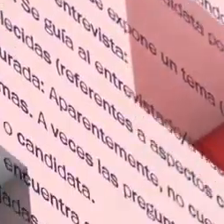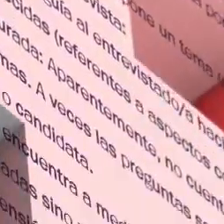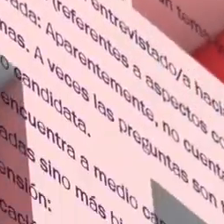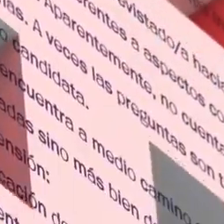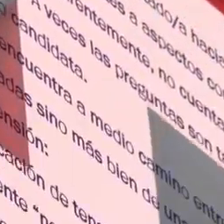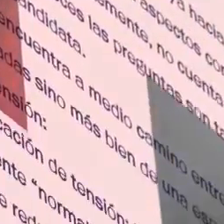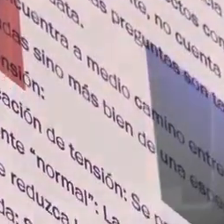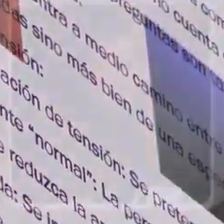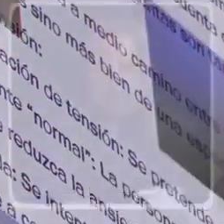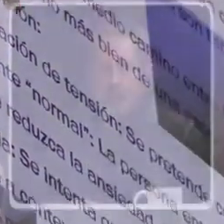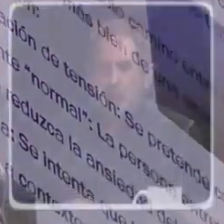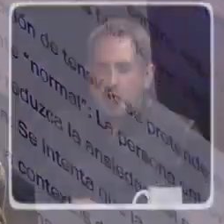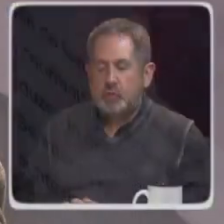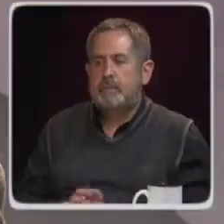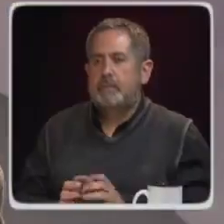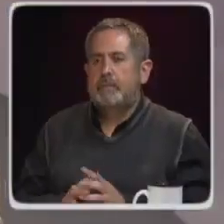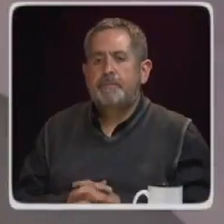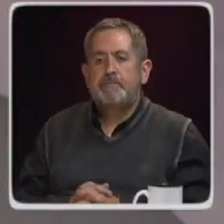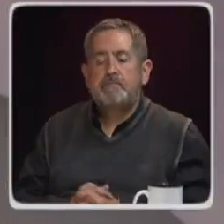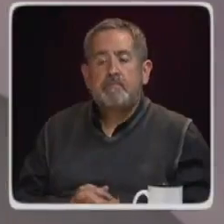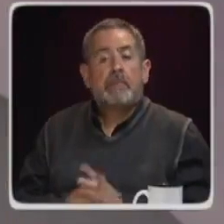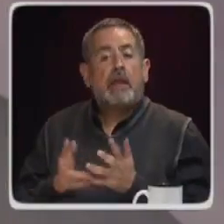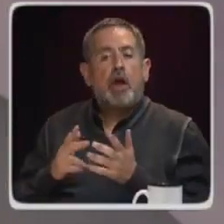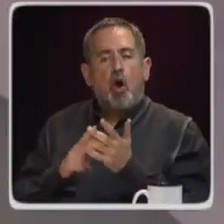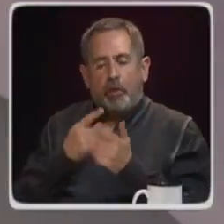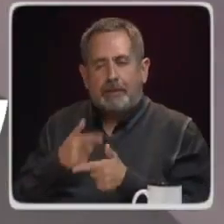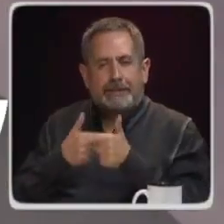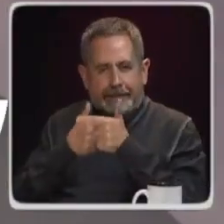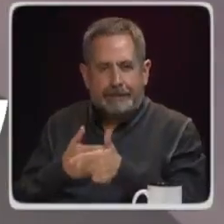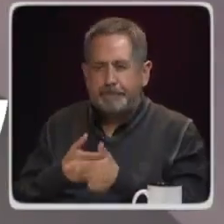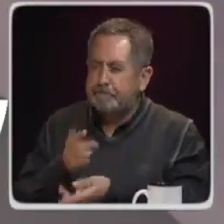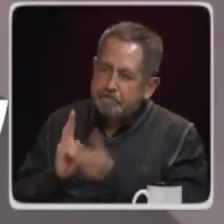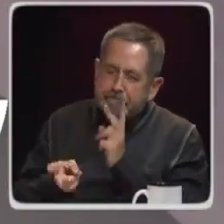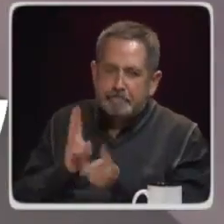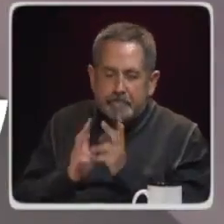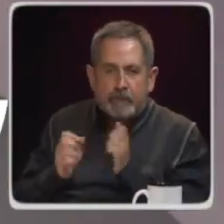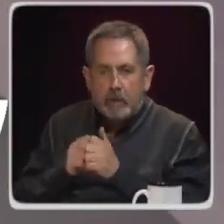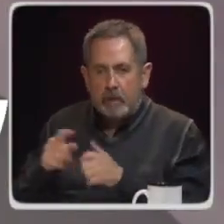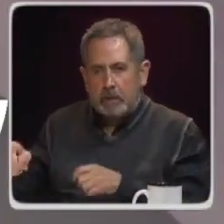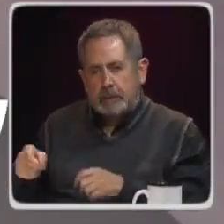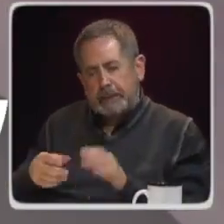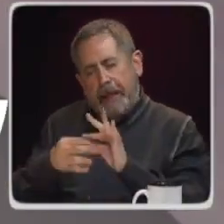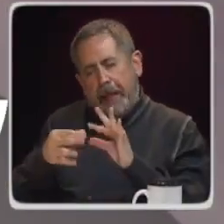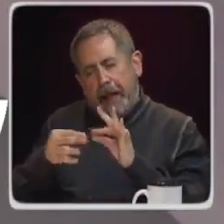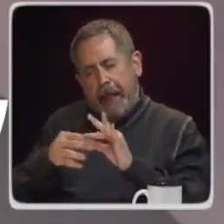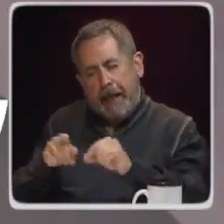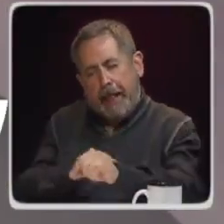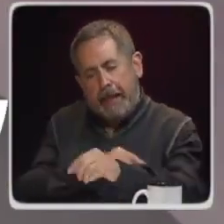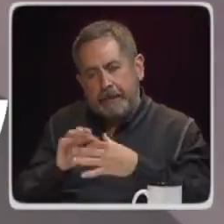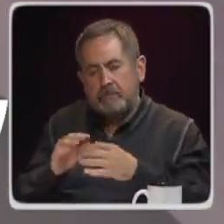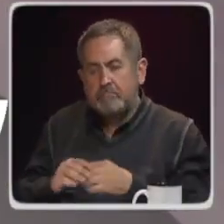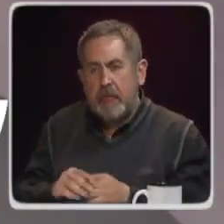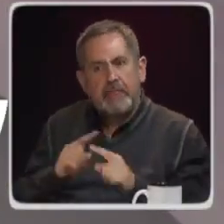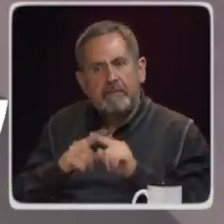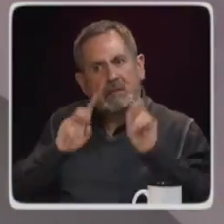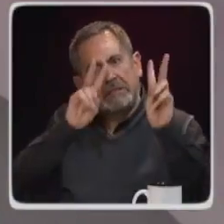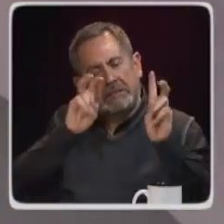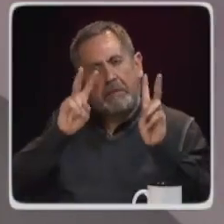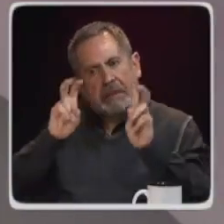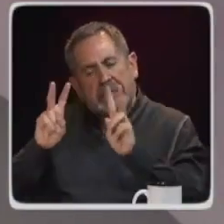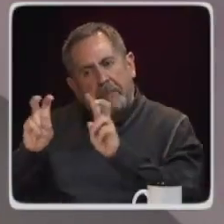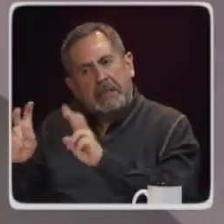de Educación se marque y que también en la ley donde se autorice el presupuesto vaya de acuerdo a lo que se está legislando, porque si no, no